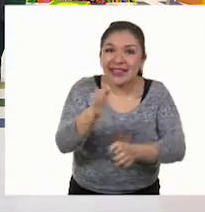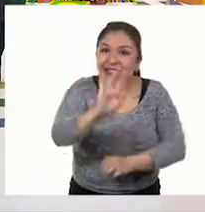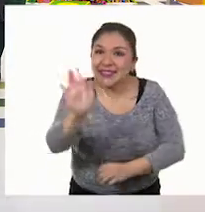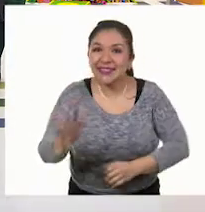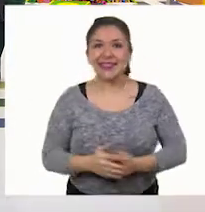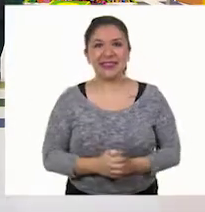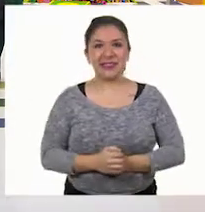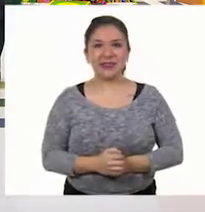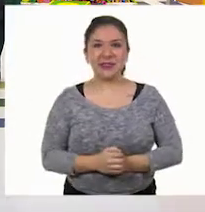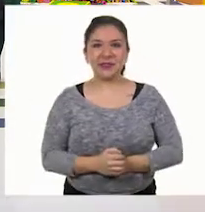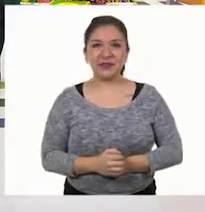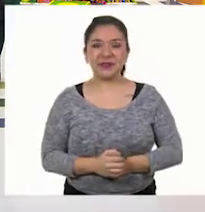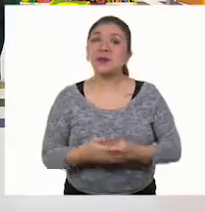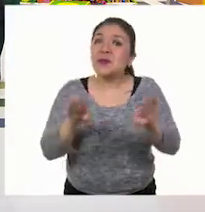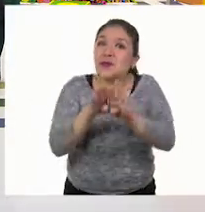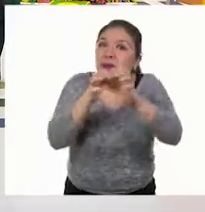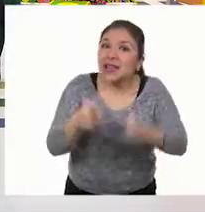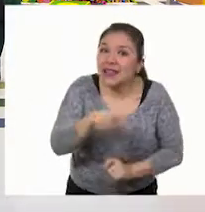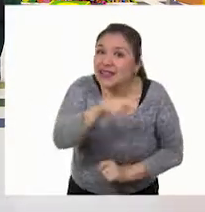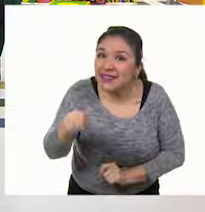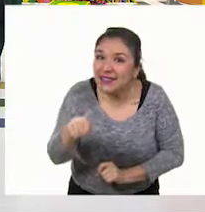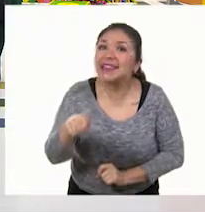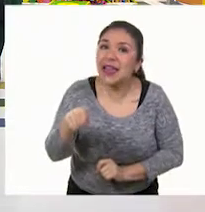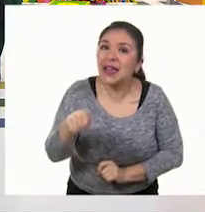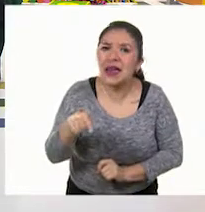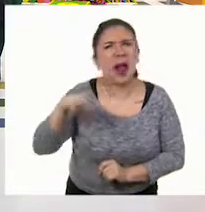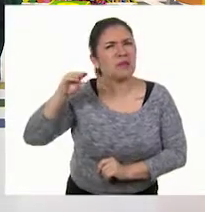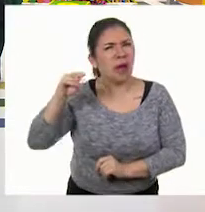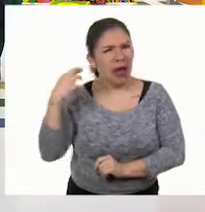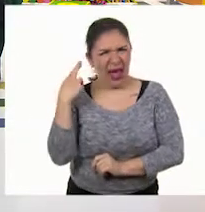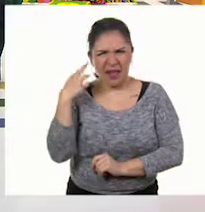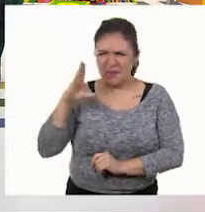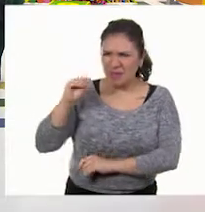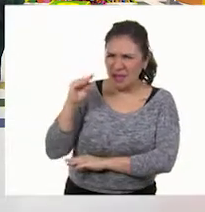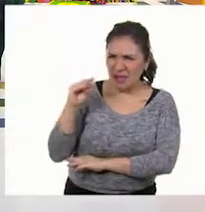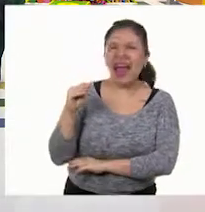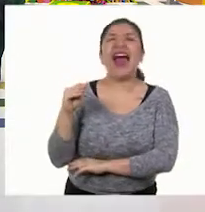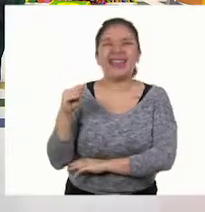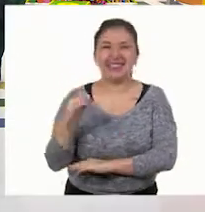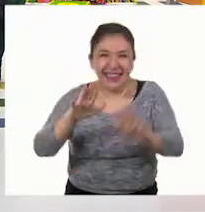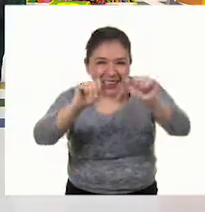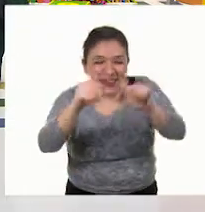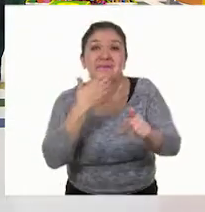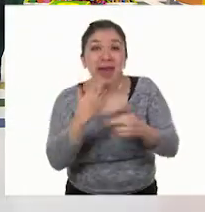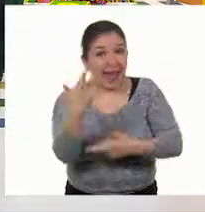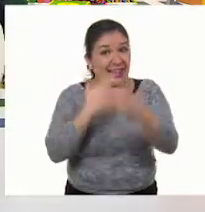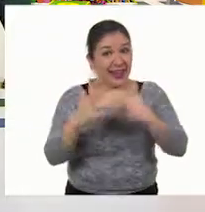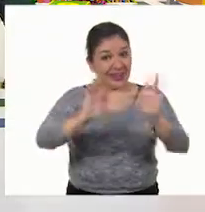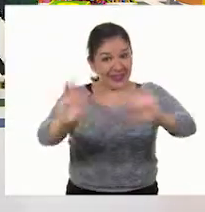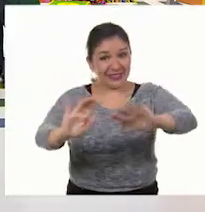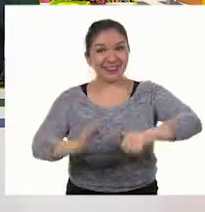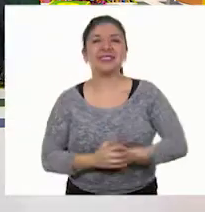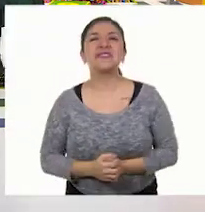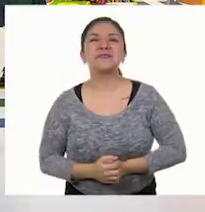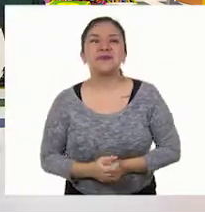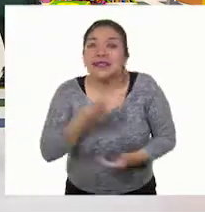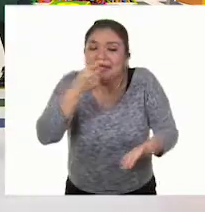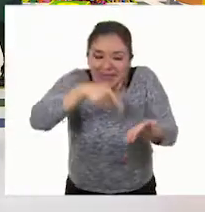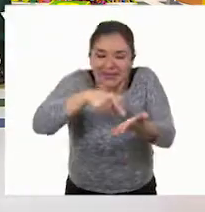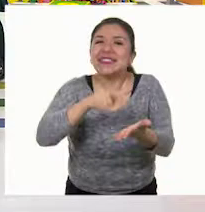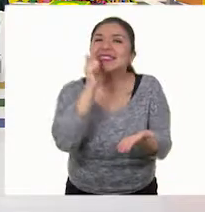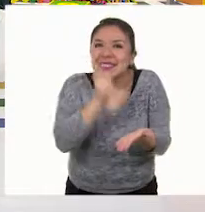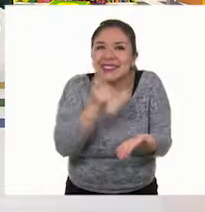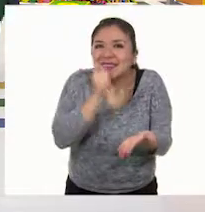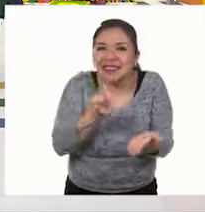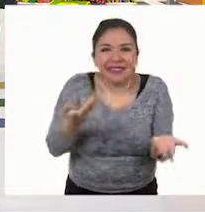Sana distancia. ¿Cómo estás? Acá. Bla, bla, bla, bla, adiós, bla. ¡Buen regreso! ¿Qué nos dicen? ¿Qué nos